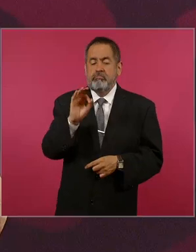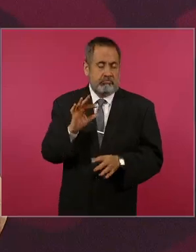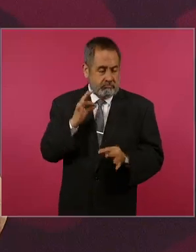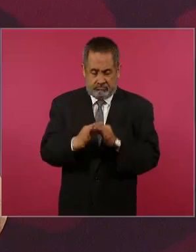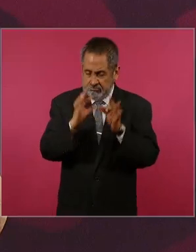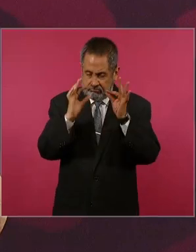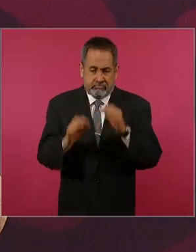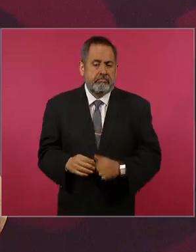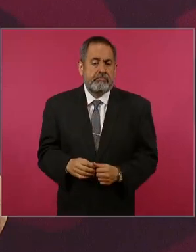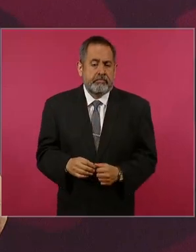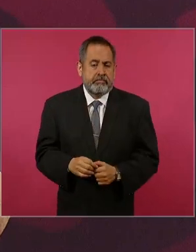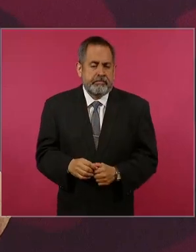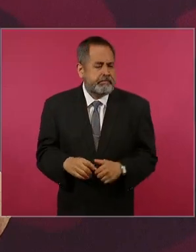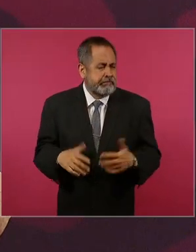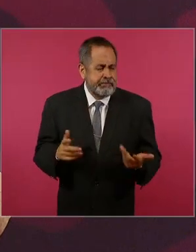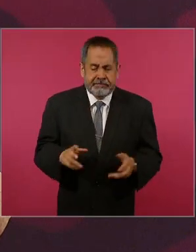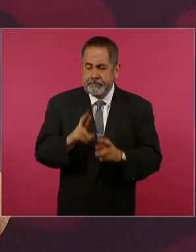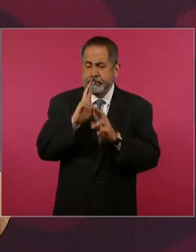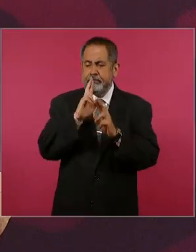los resultados?